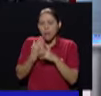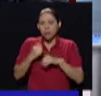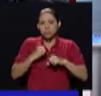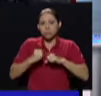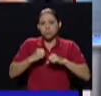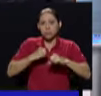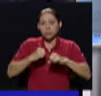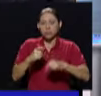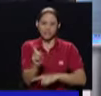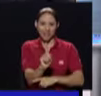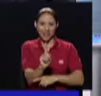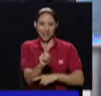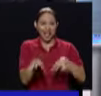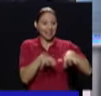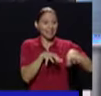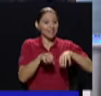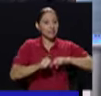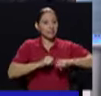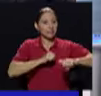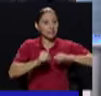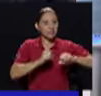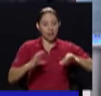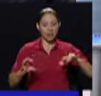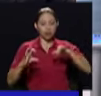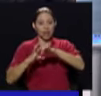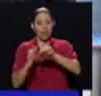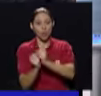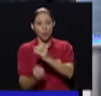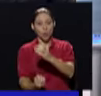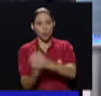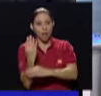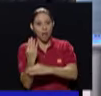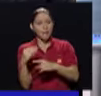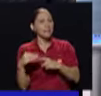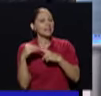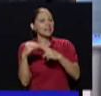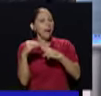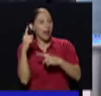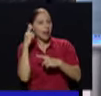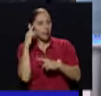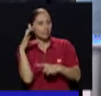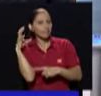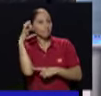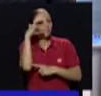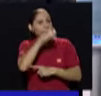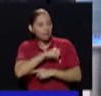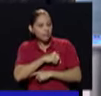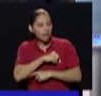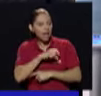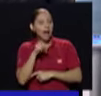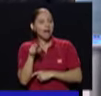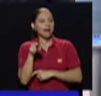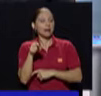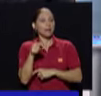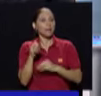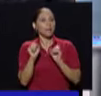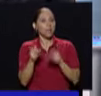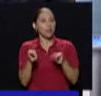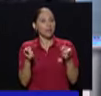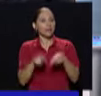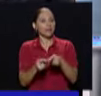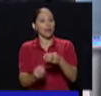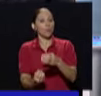la actividad sísmica asociada al volcanismo es uno de los principales premonitores y quizás uno de los primeros premonitores